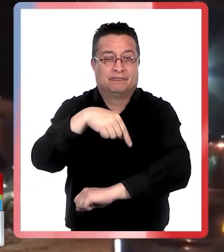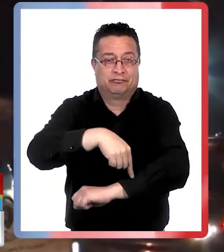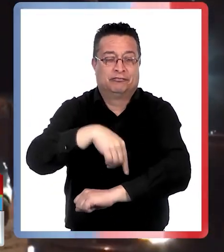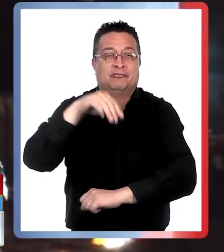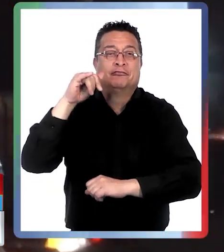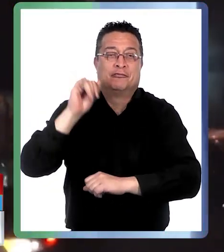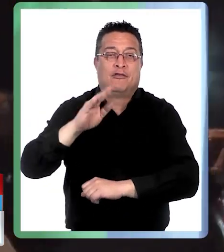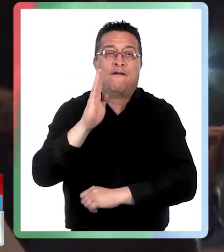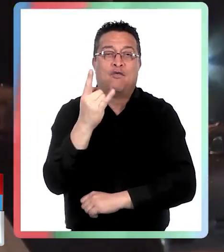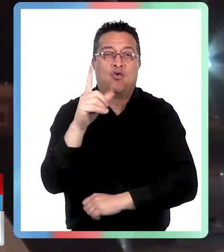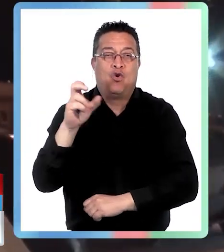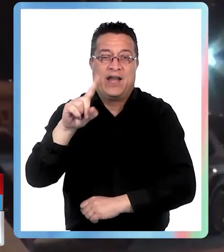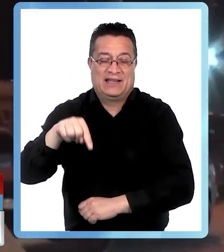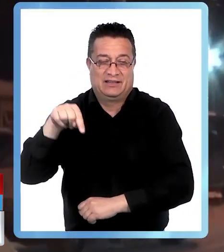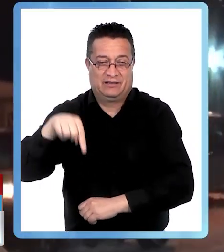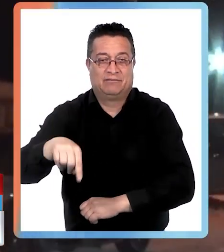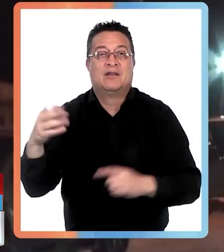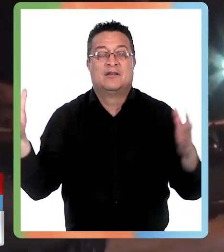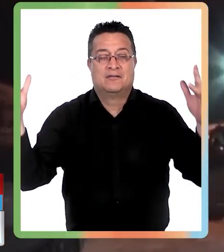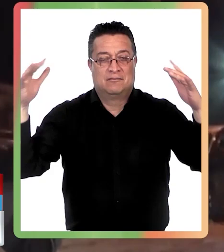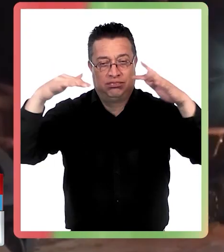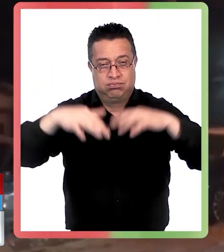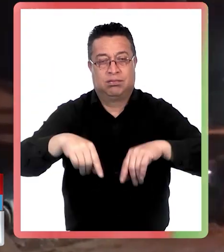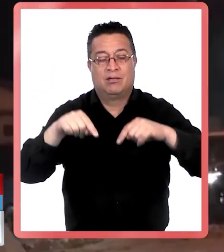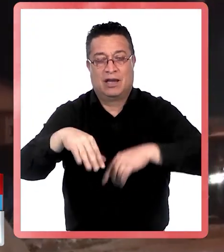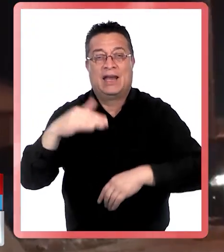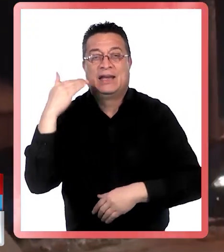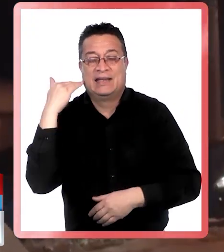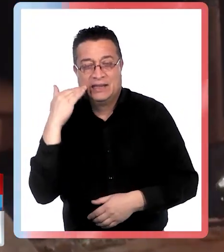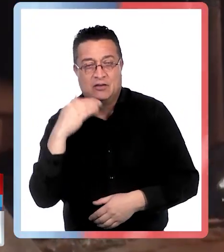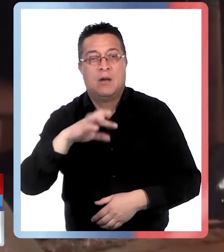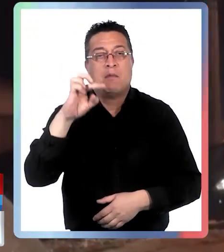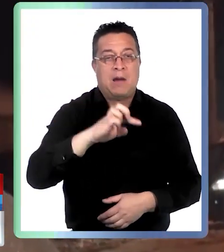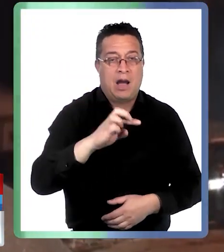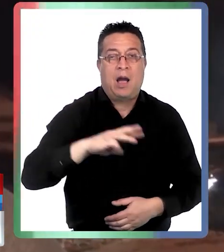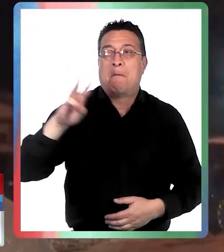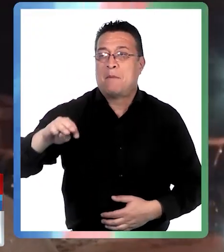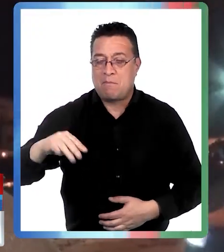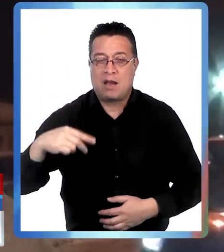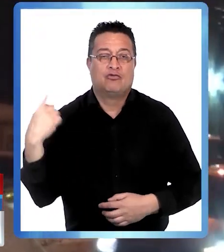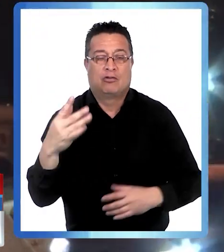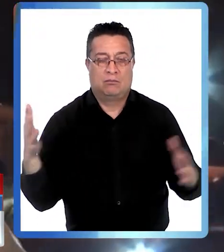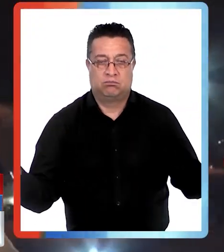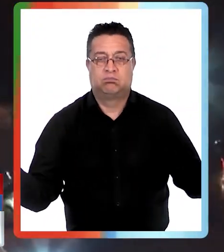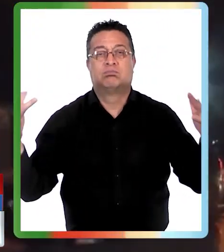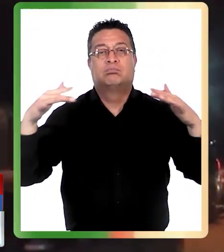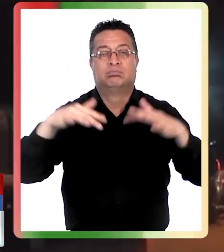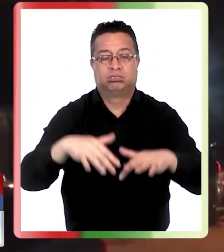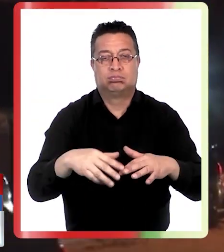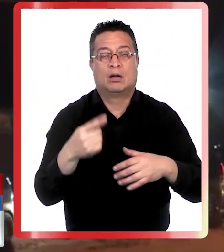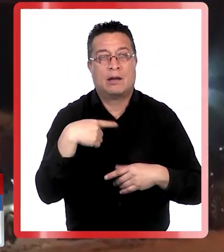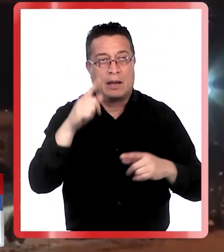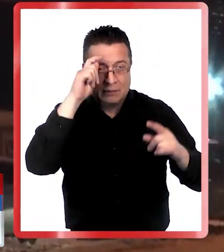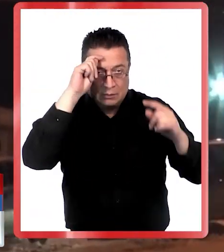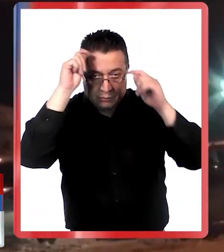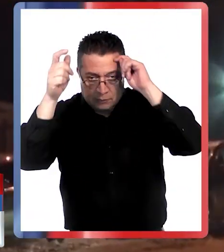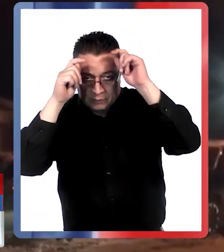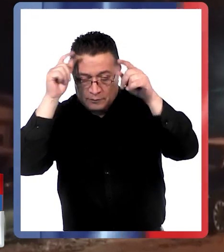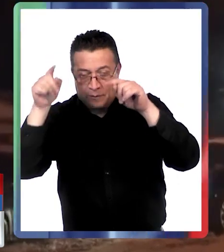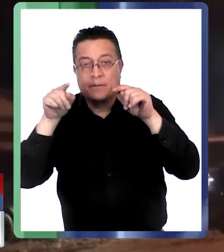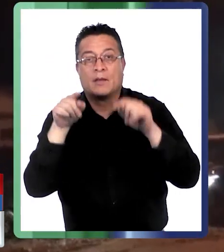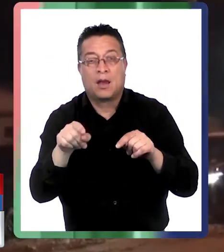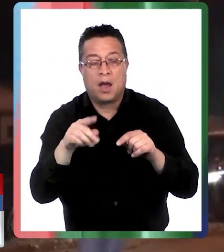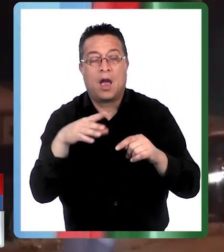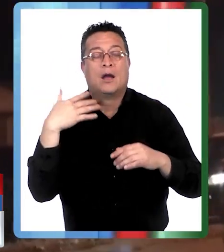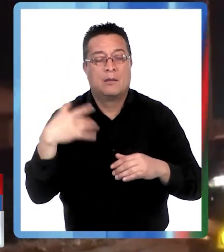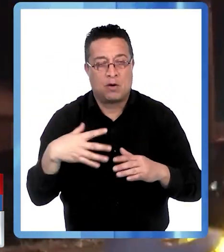ciudad yo creo que ha sido muy bonito ver a los niños a los papás a las mamás todos acompañando en este momento y viendo la creatividad viendo un poquito dedito